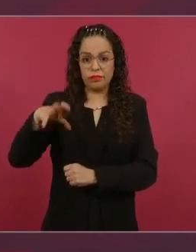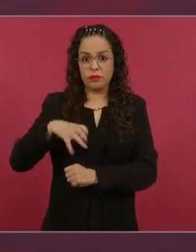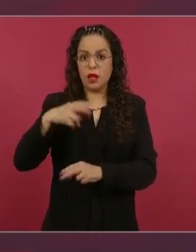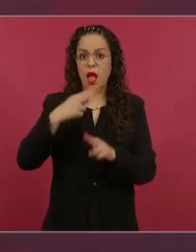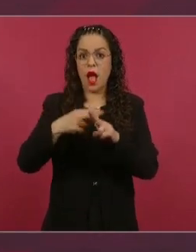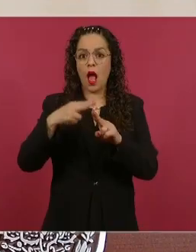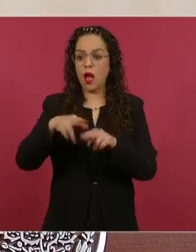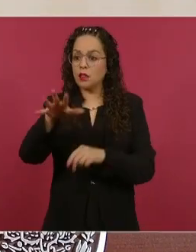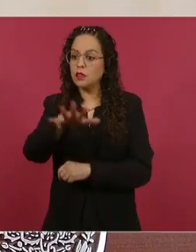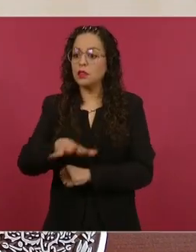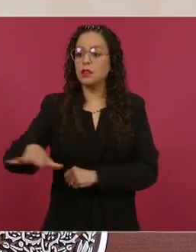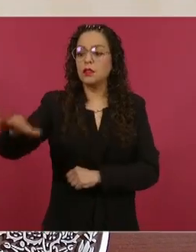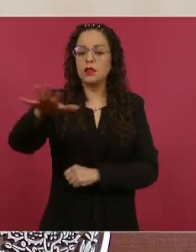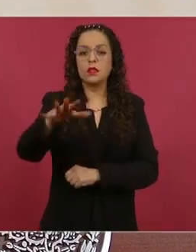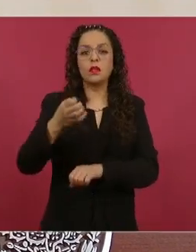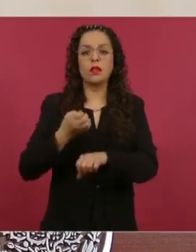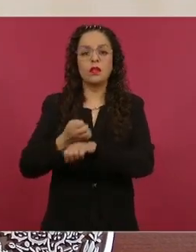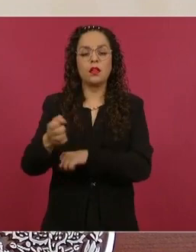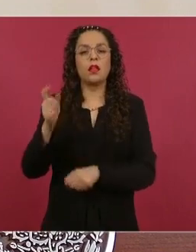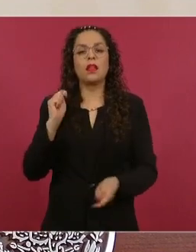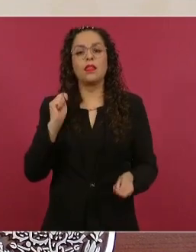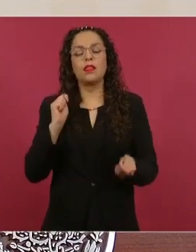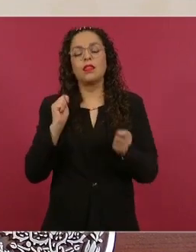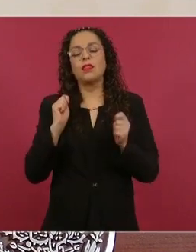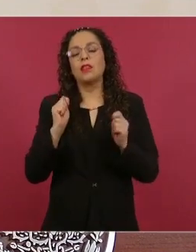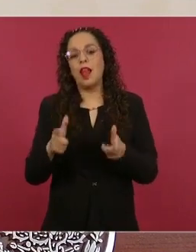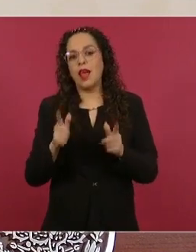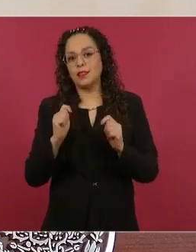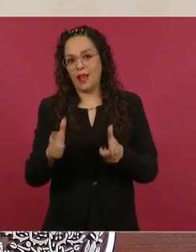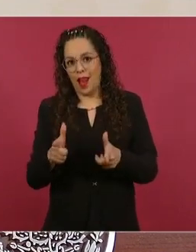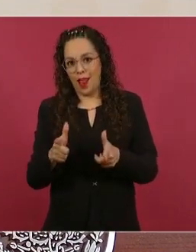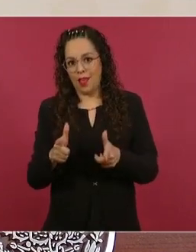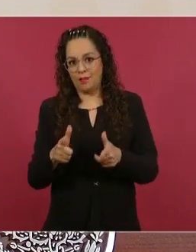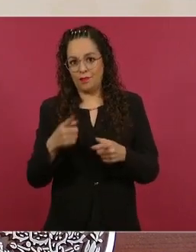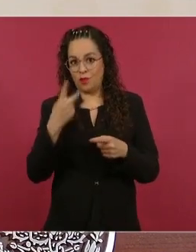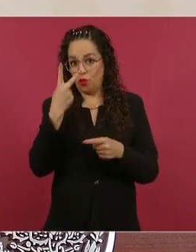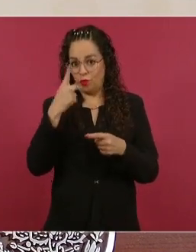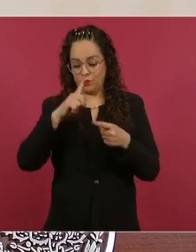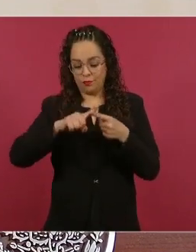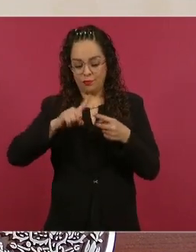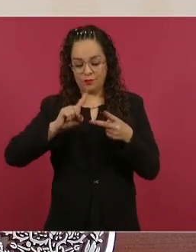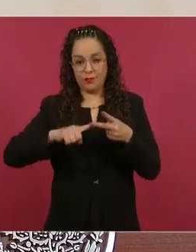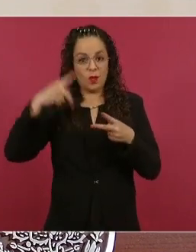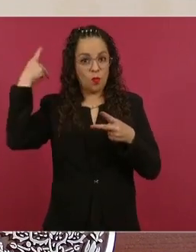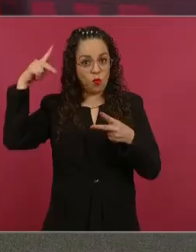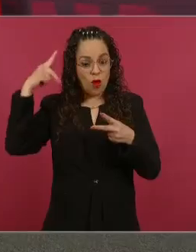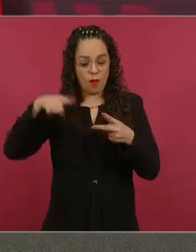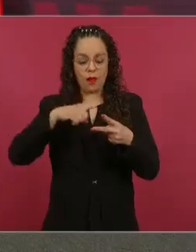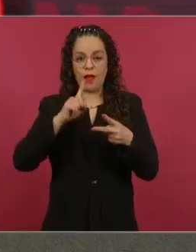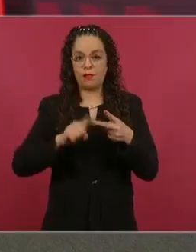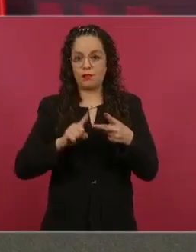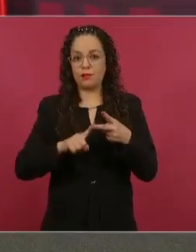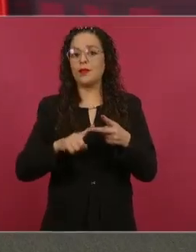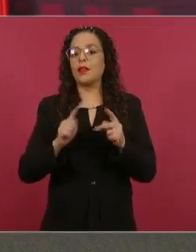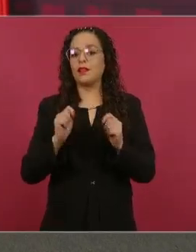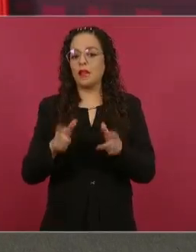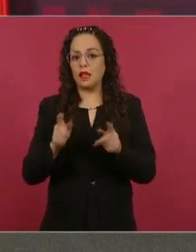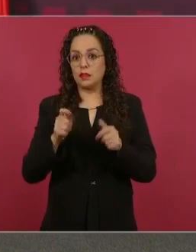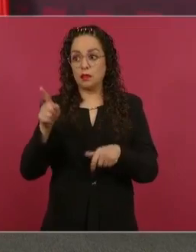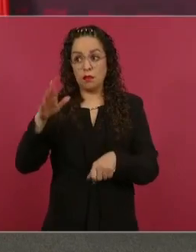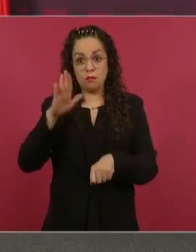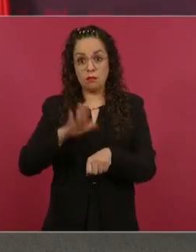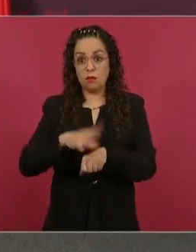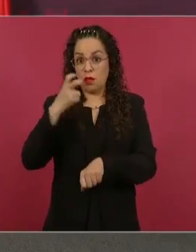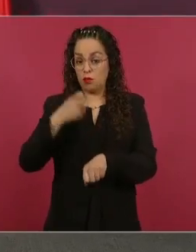Tlaxcala, de Puebla y de Tlaxcala. Son de los más laboriosos de México.